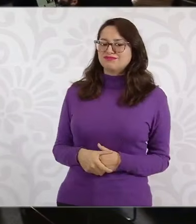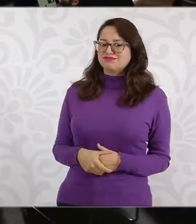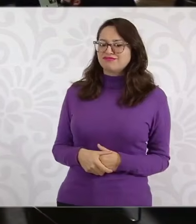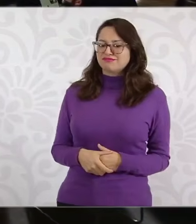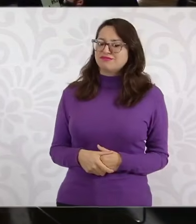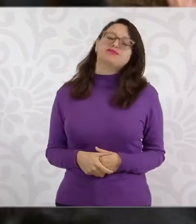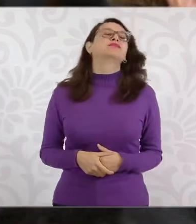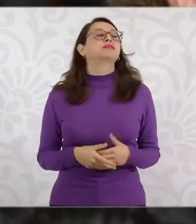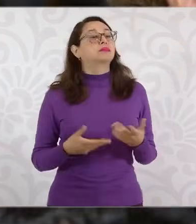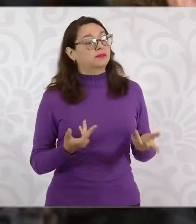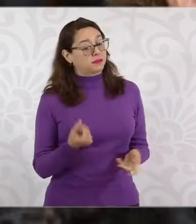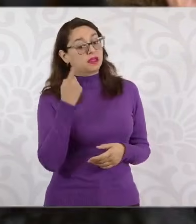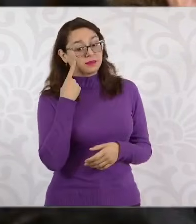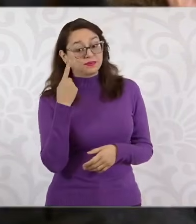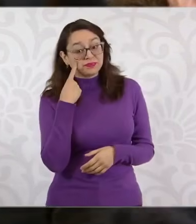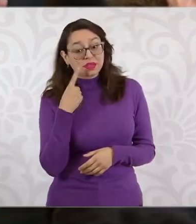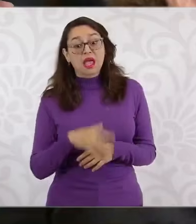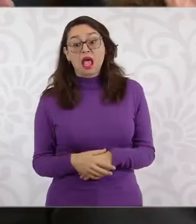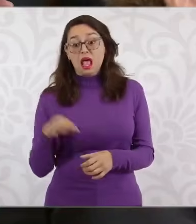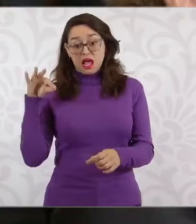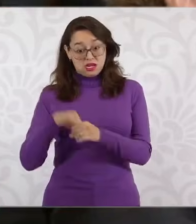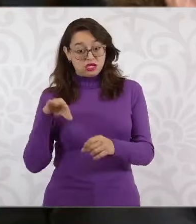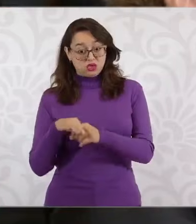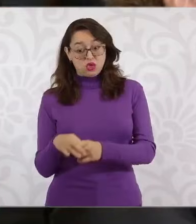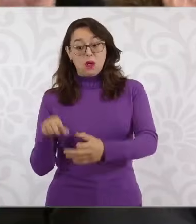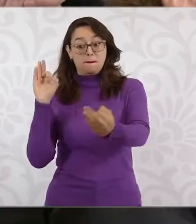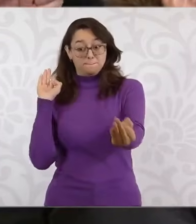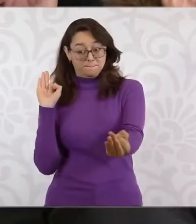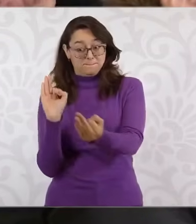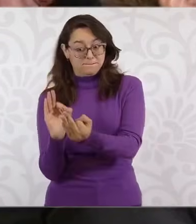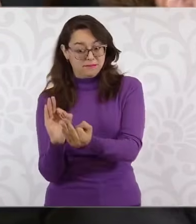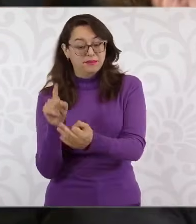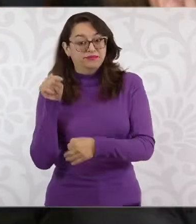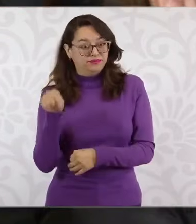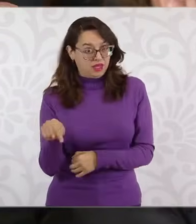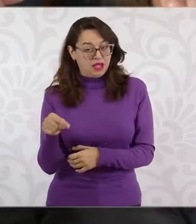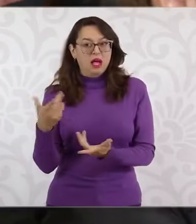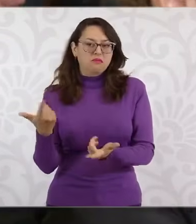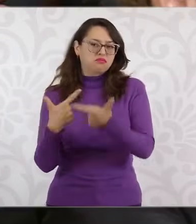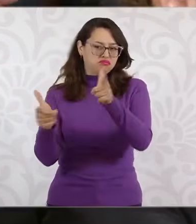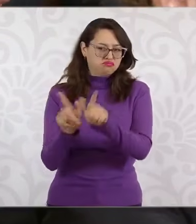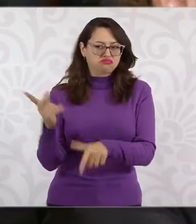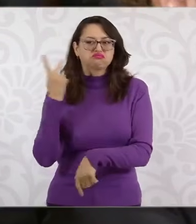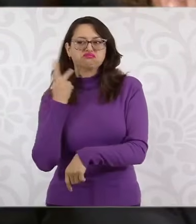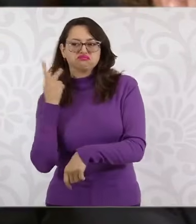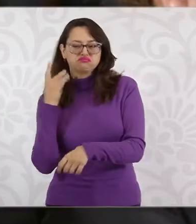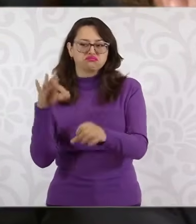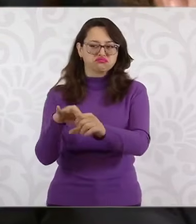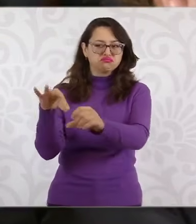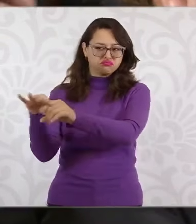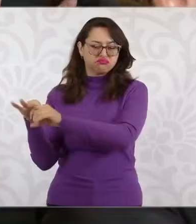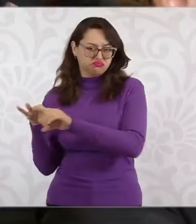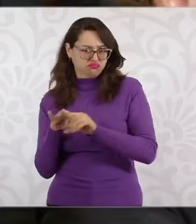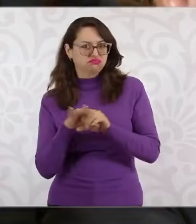que hay elecciones, cuando la elección presidencial jala al partido que